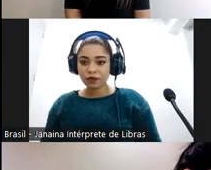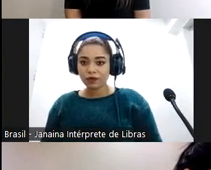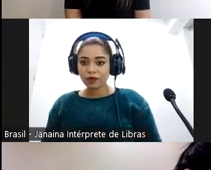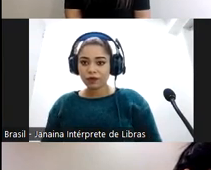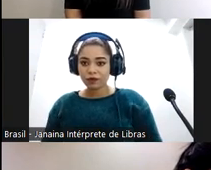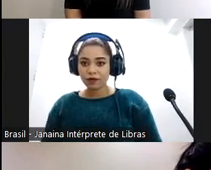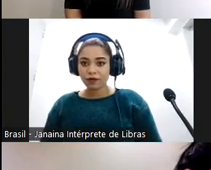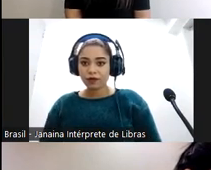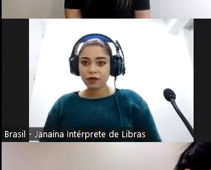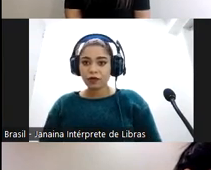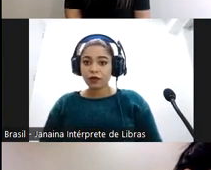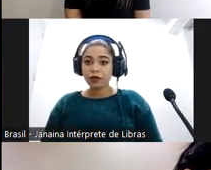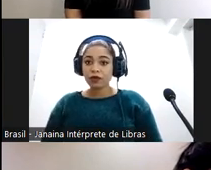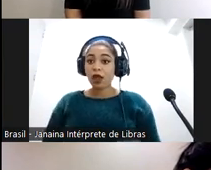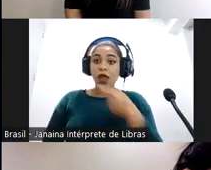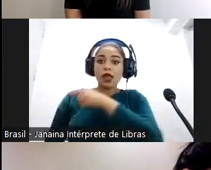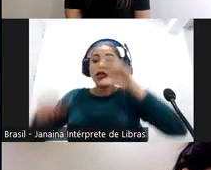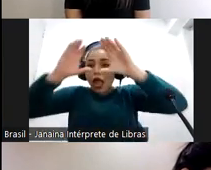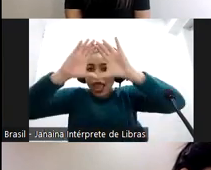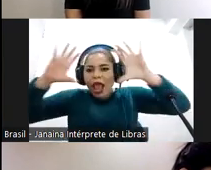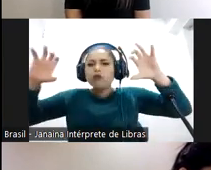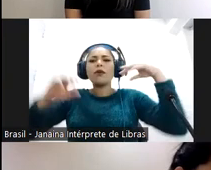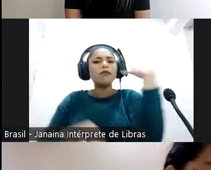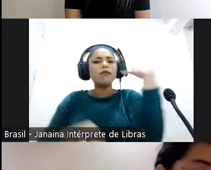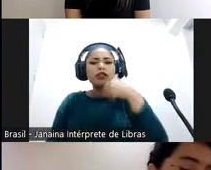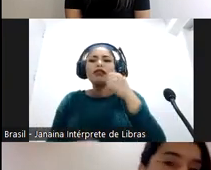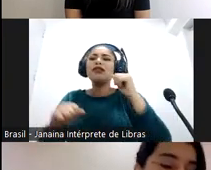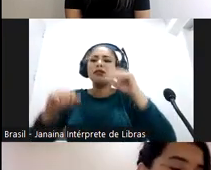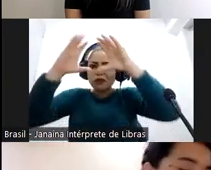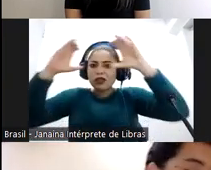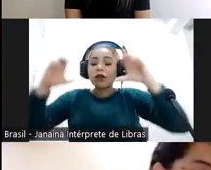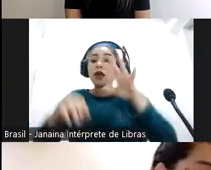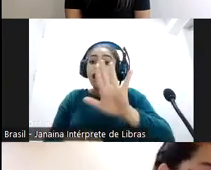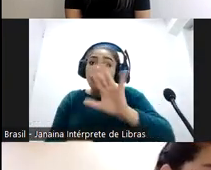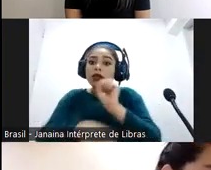Ese es un cielo, qué bonito es. Esperen.